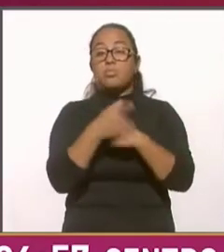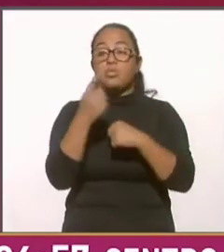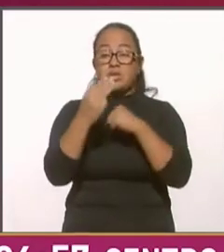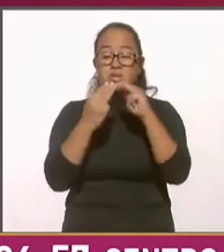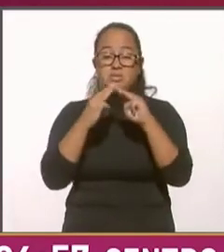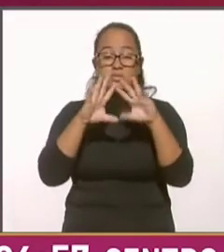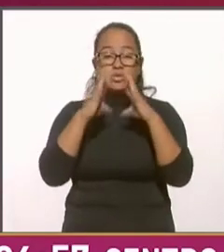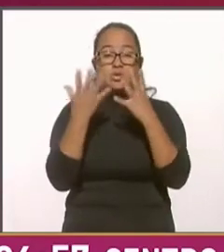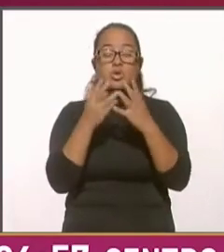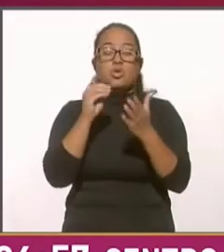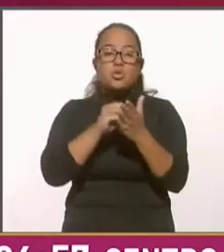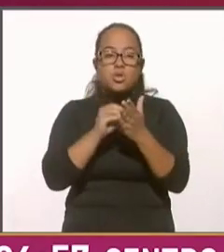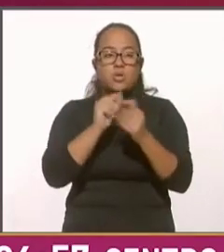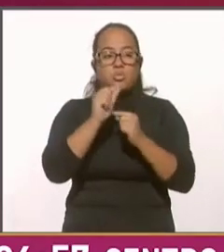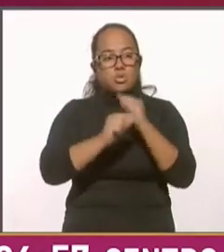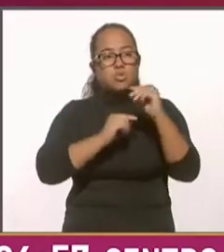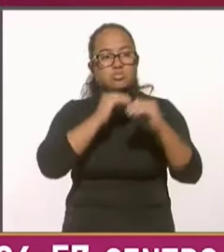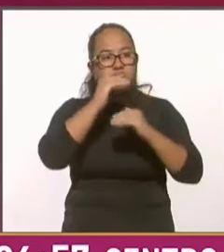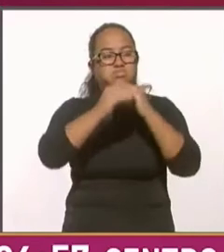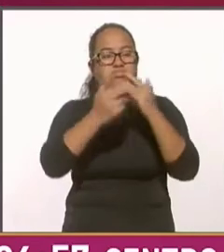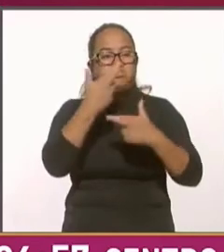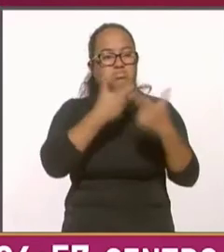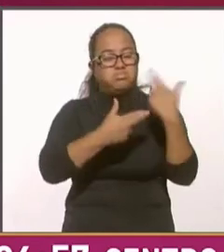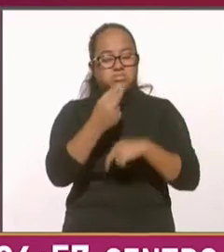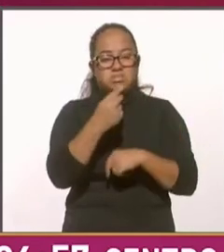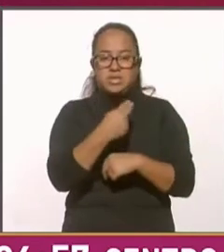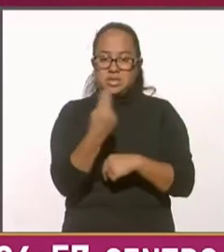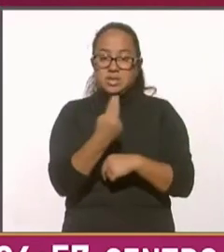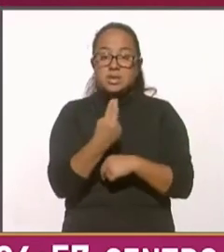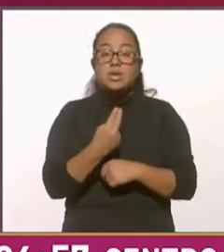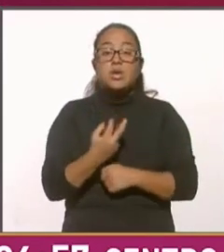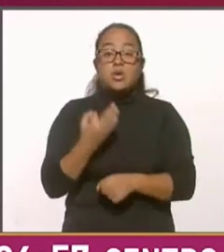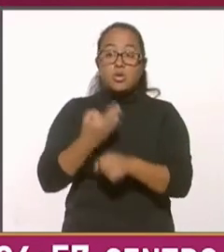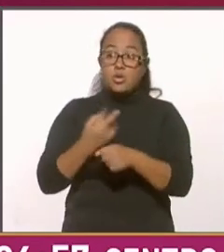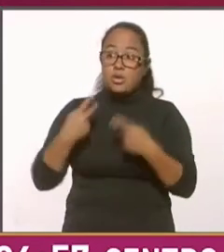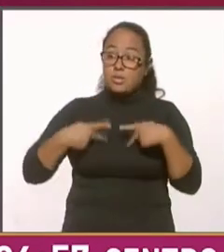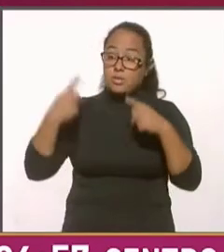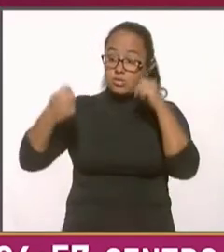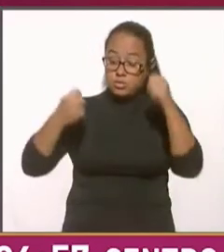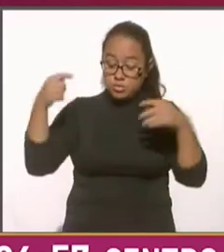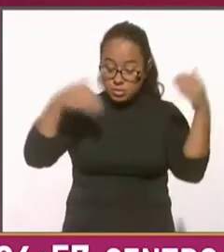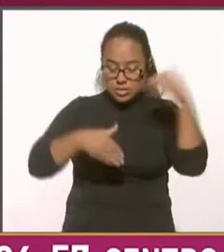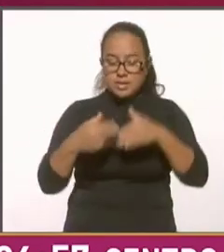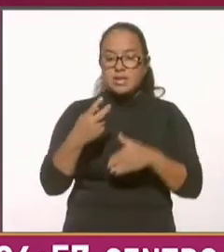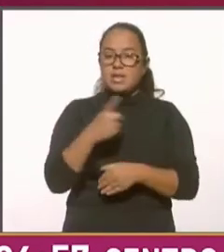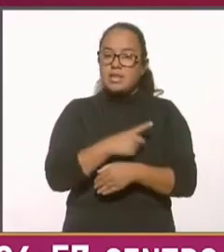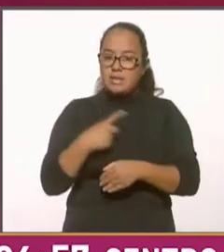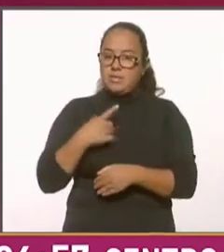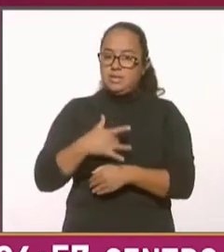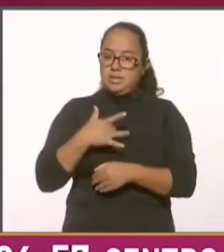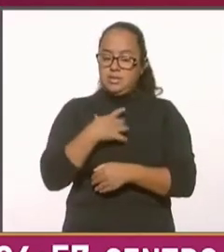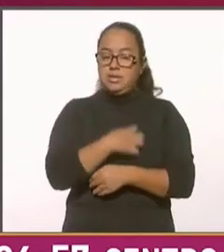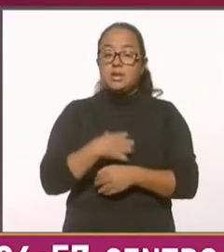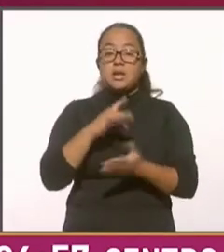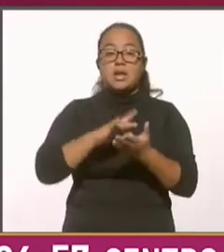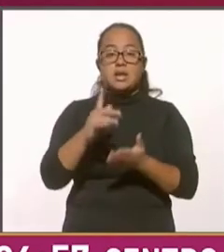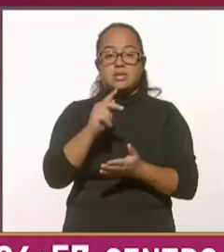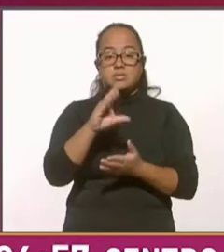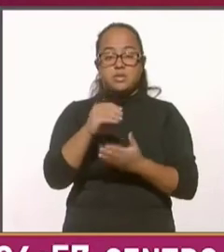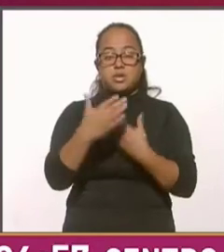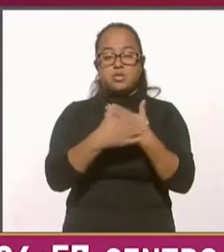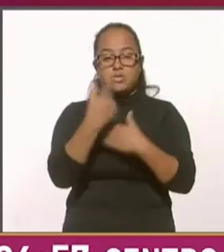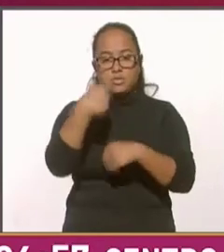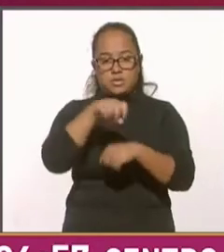se está recuperando, y sin duda pues tenemos que celebrar la llegada de visitantes. Gracias, Paco, te mando un abrazo y nos vemos la